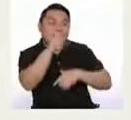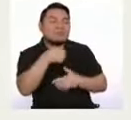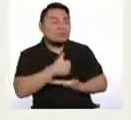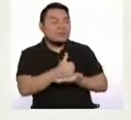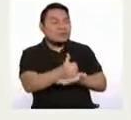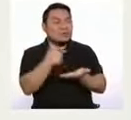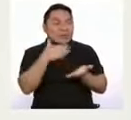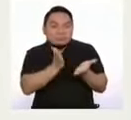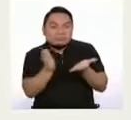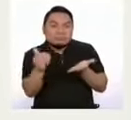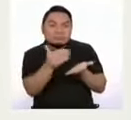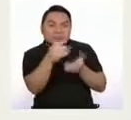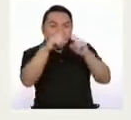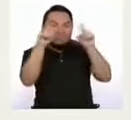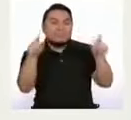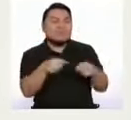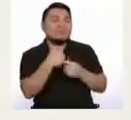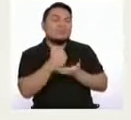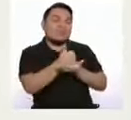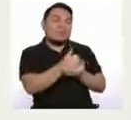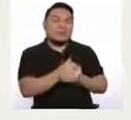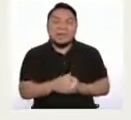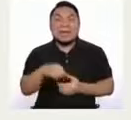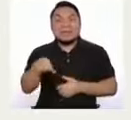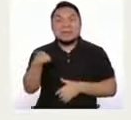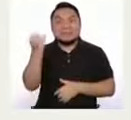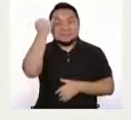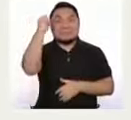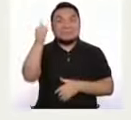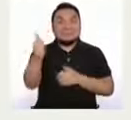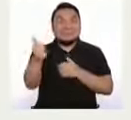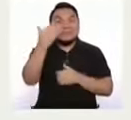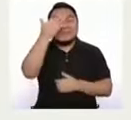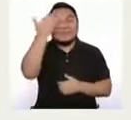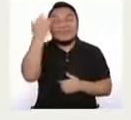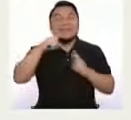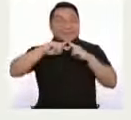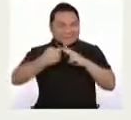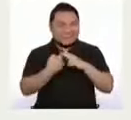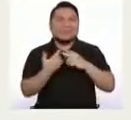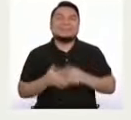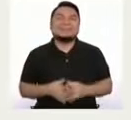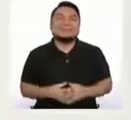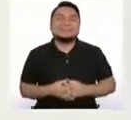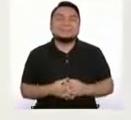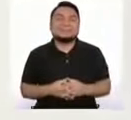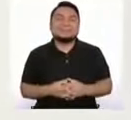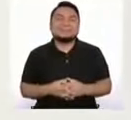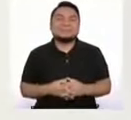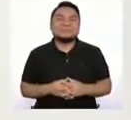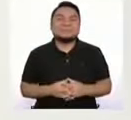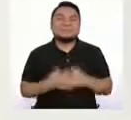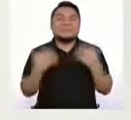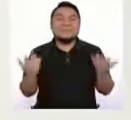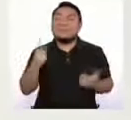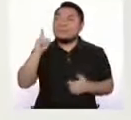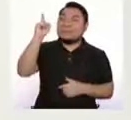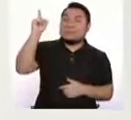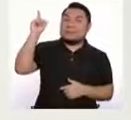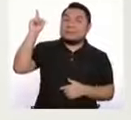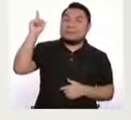Seguiré las indicaciones que me digan. ¡Es una idea estupenda! ¡Empecemos entonces! Este